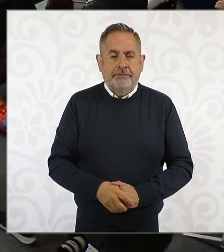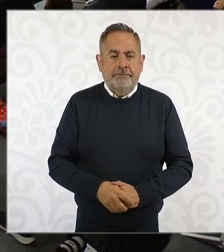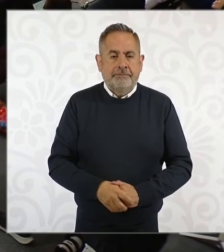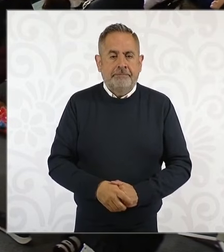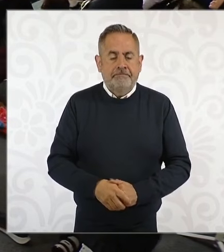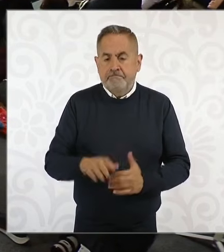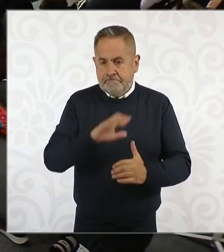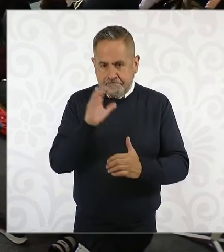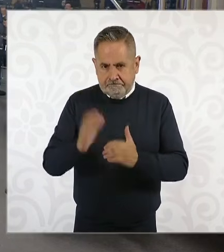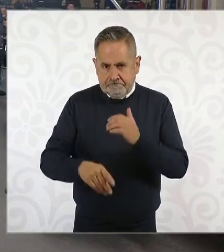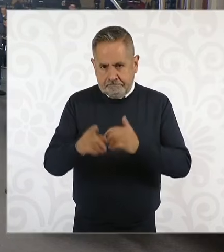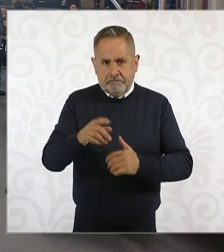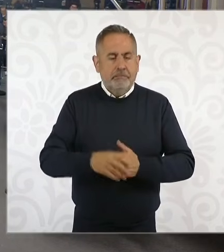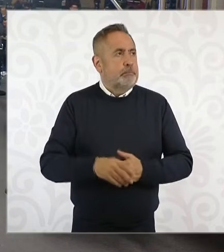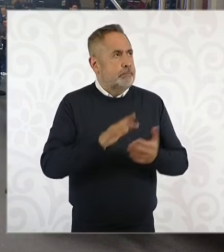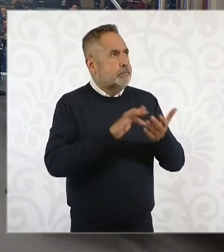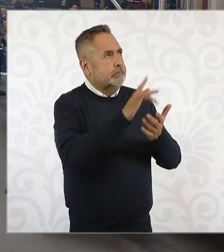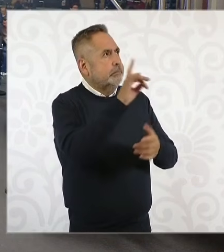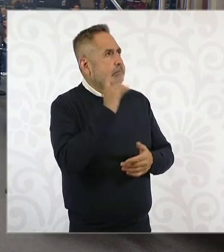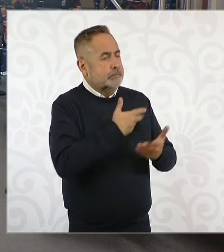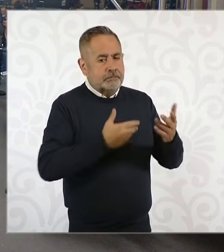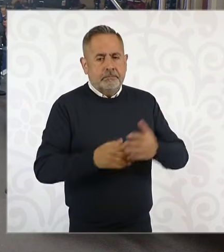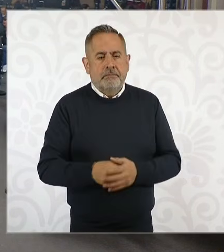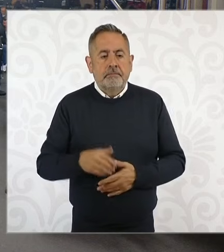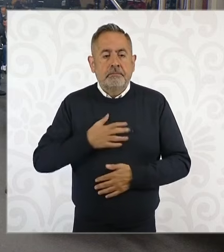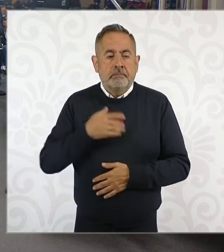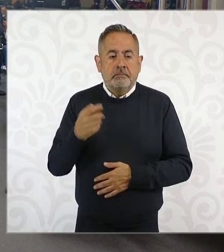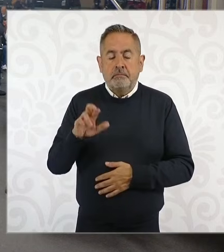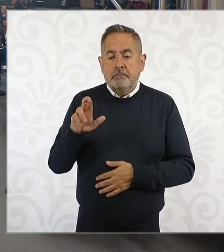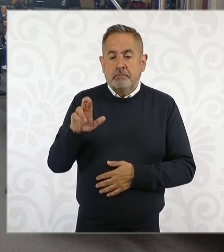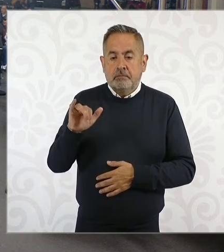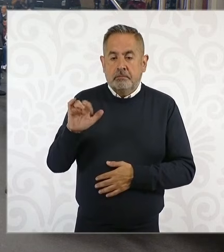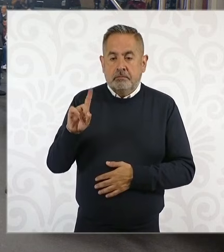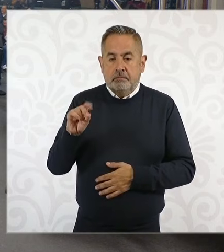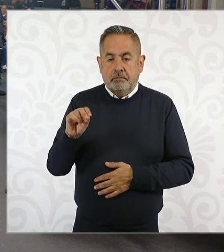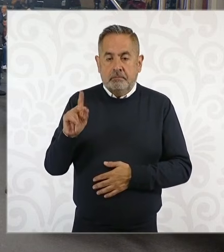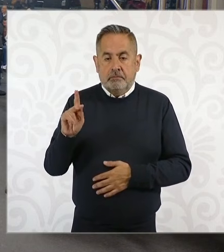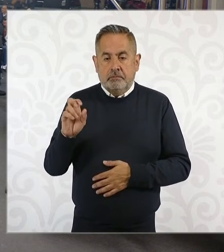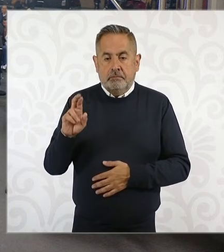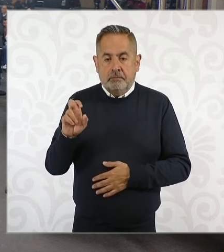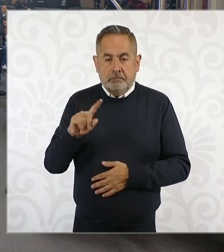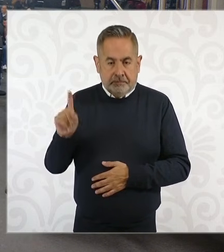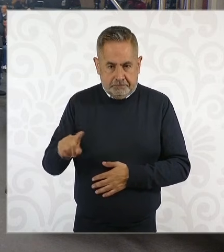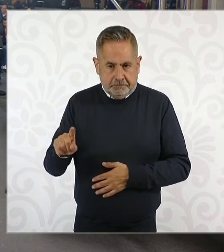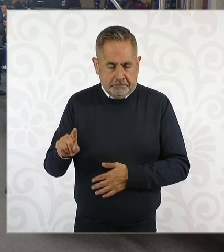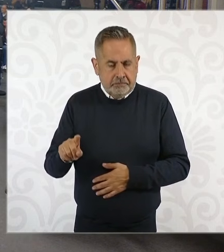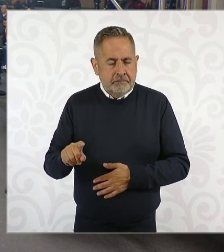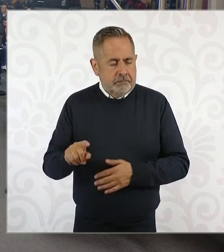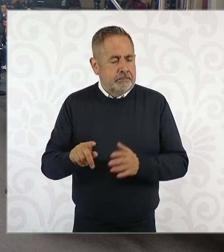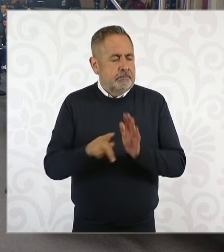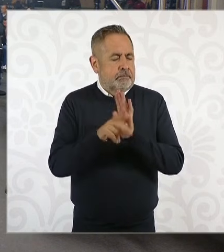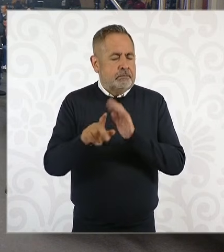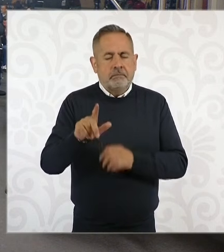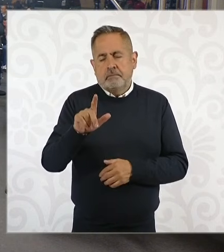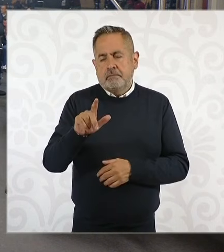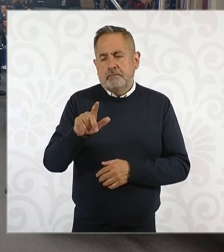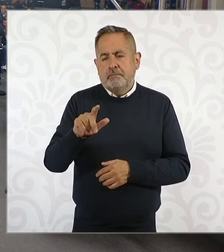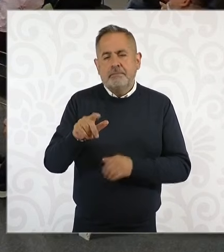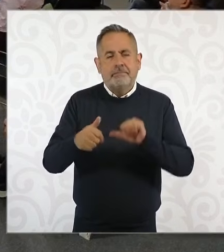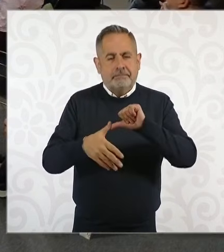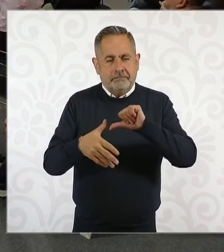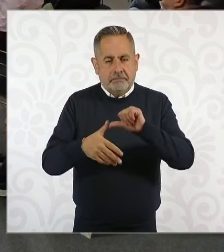Ya cerramos. Muchas gracias, Presidenta. Soy Ricardo Pérez, de Diario Red América Latina. Presidenta, la